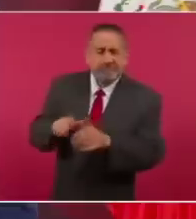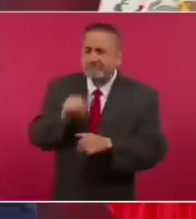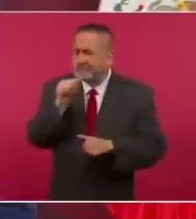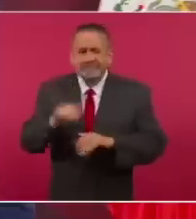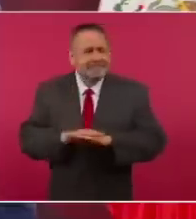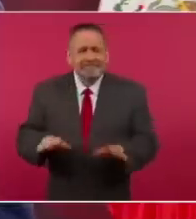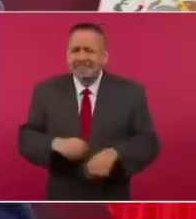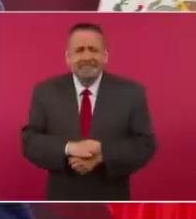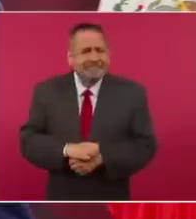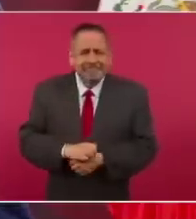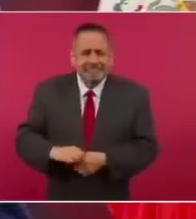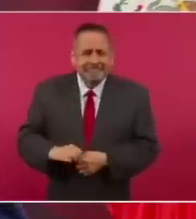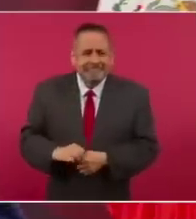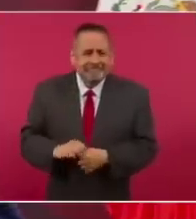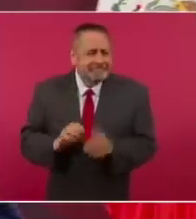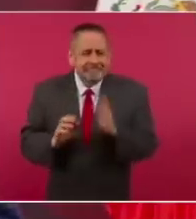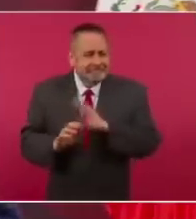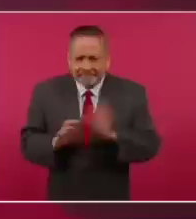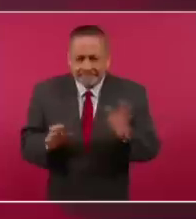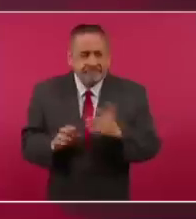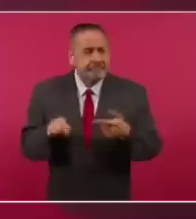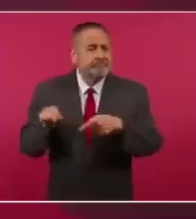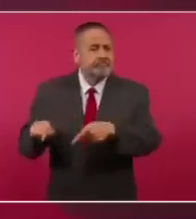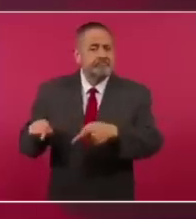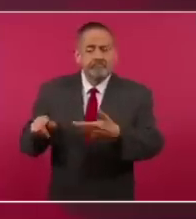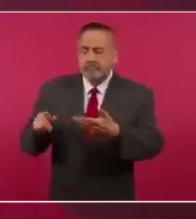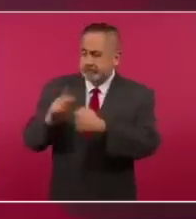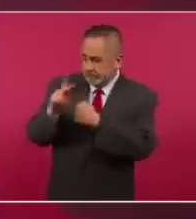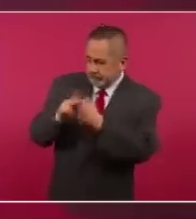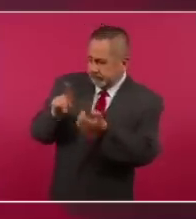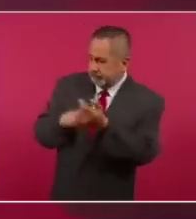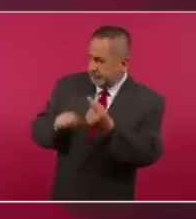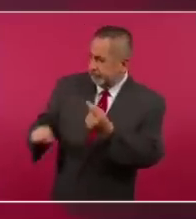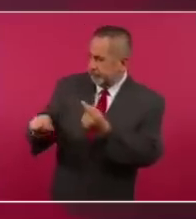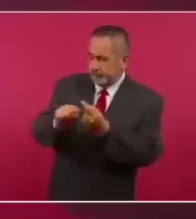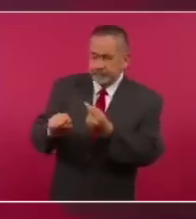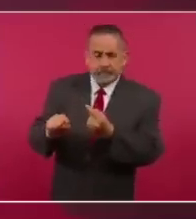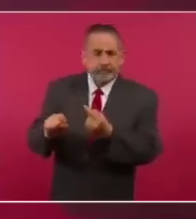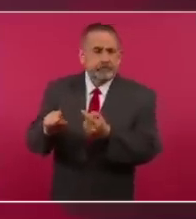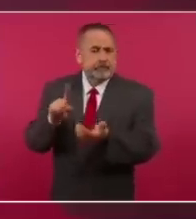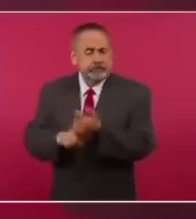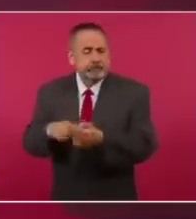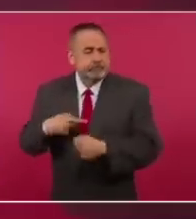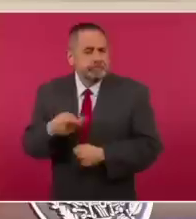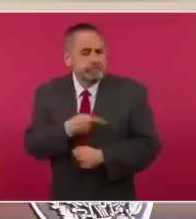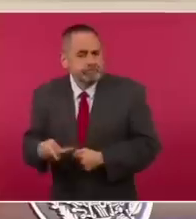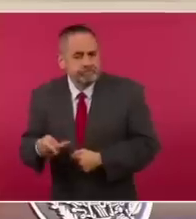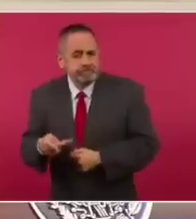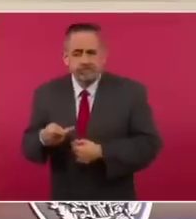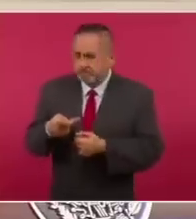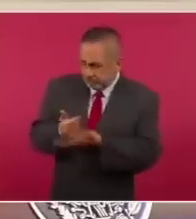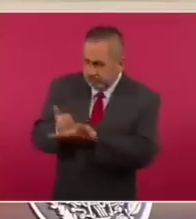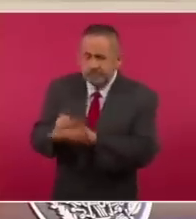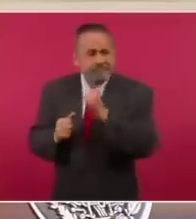a países con población en situación de pobreza,